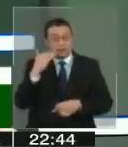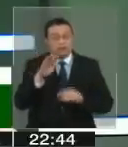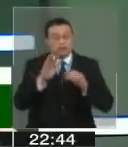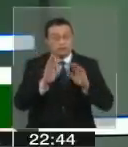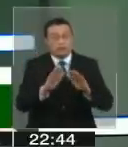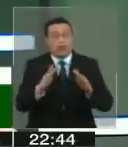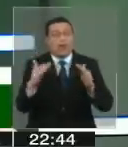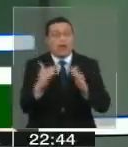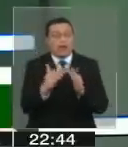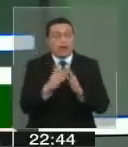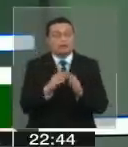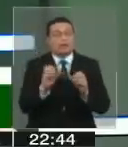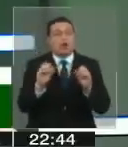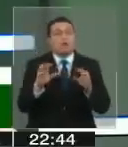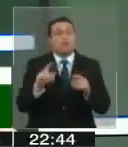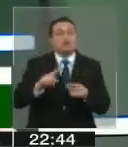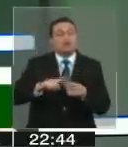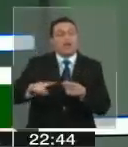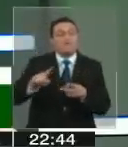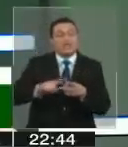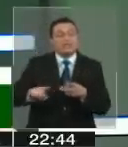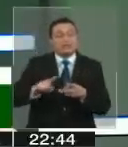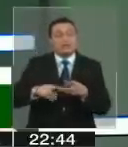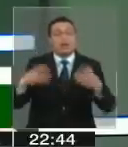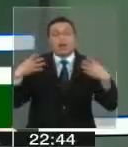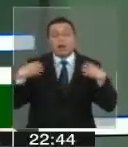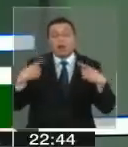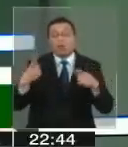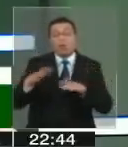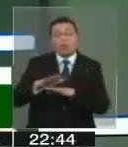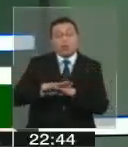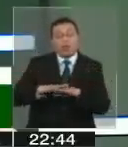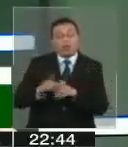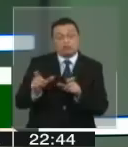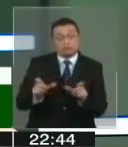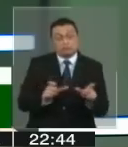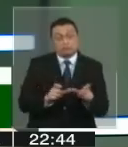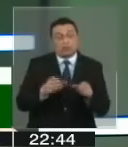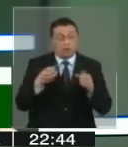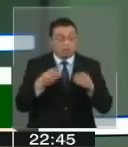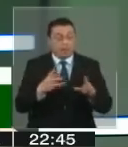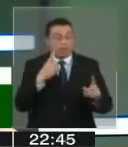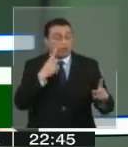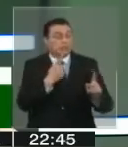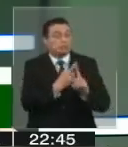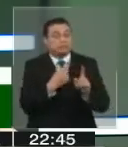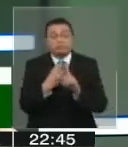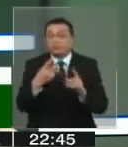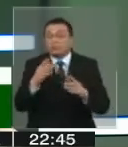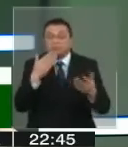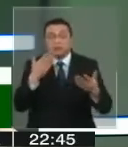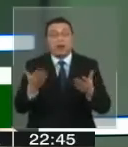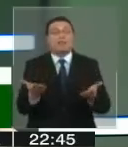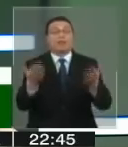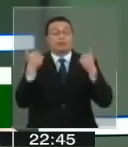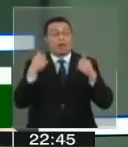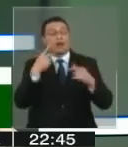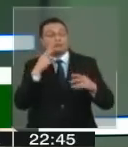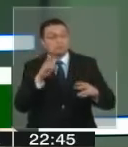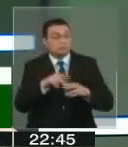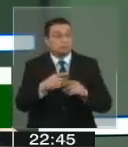en su casa muchas veces a cargo de un cuidador y pierden esta interacción o esta rutina de